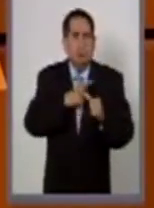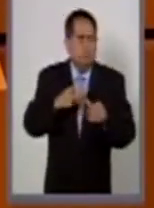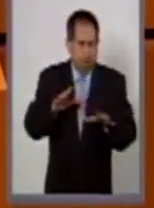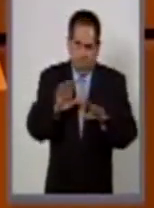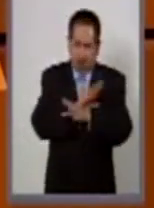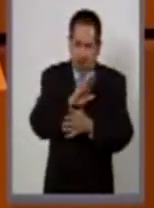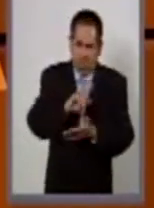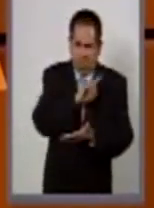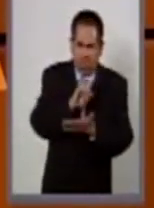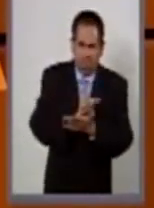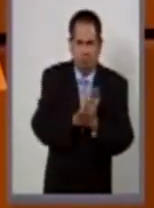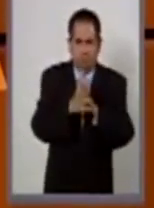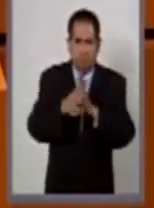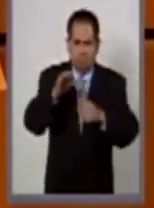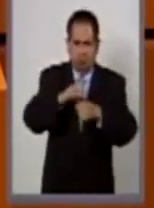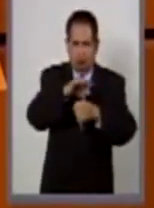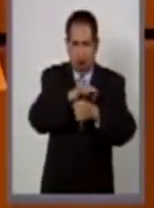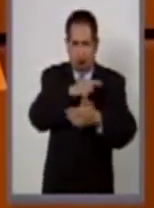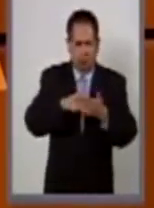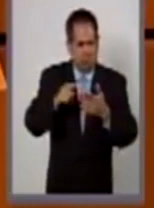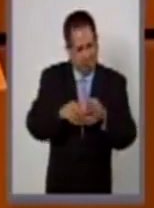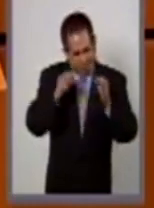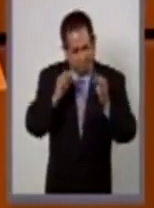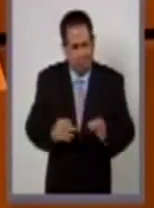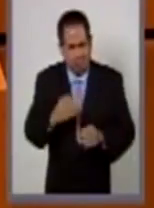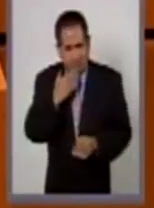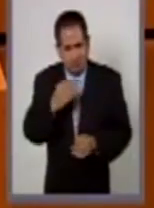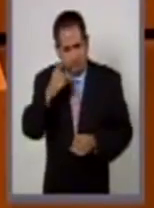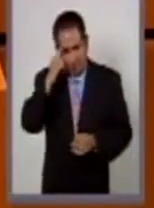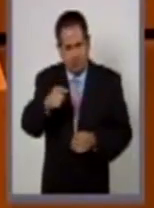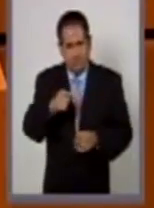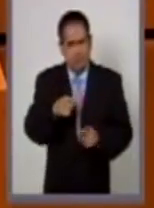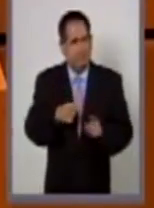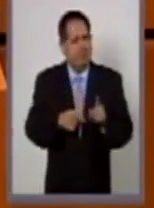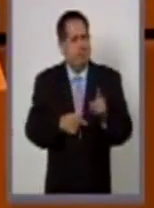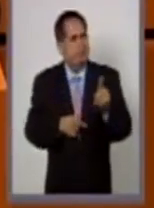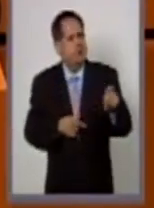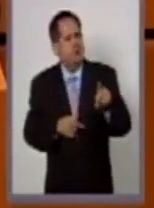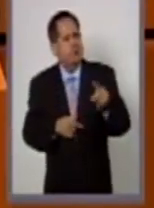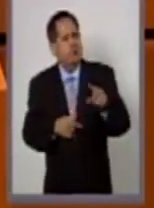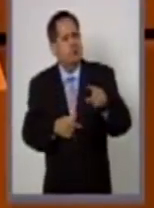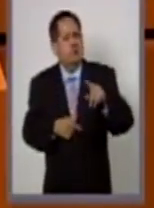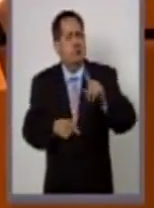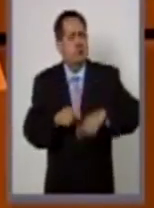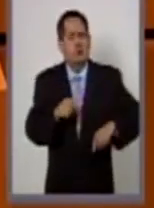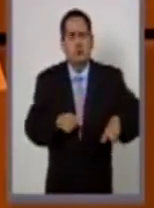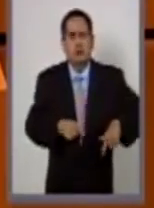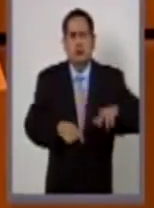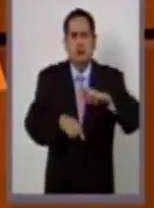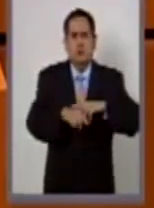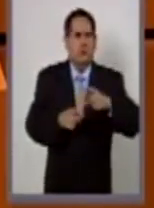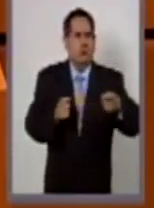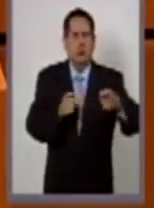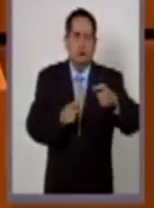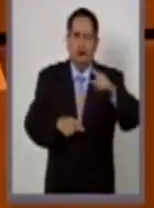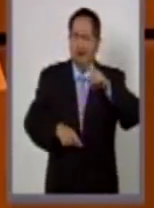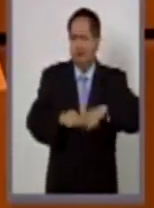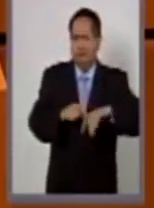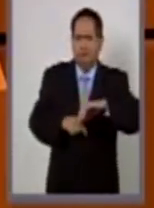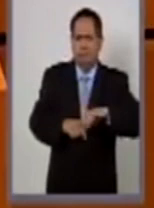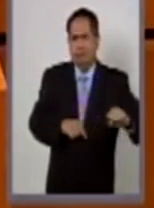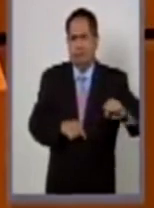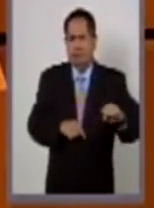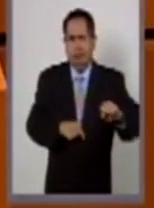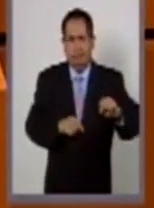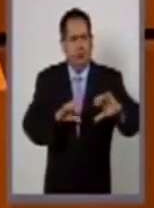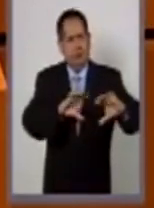reforma electoral fundamental para quitarles a los gobernadores el control de